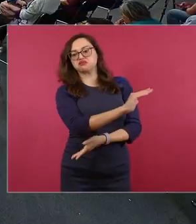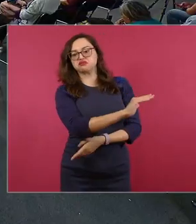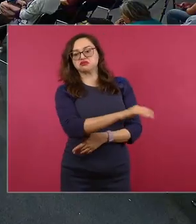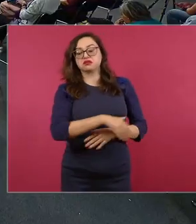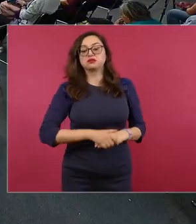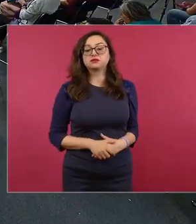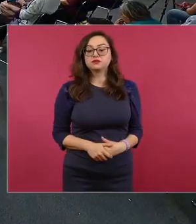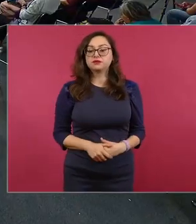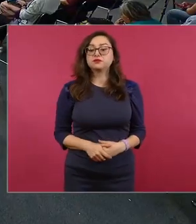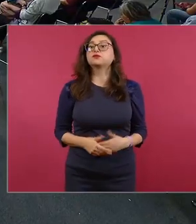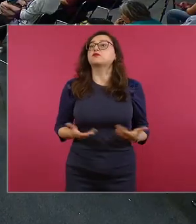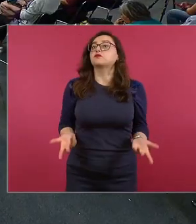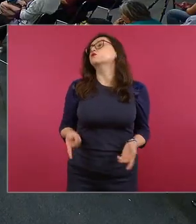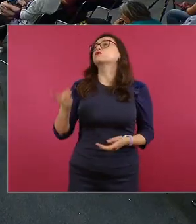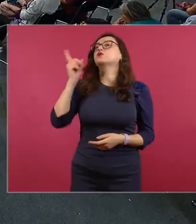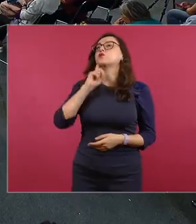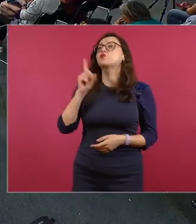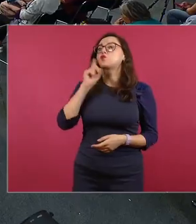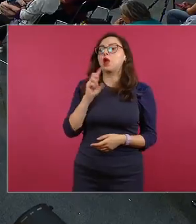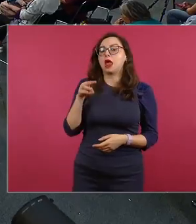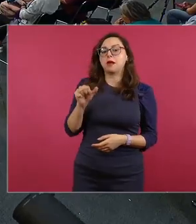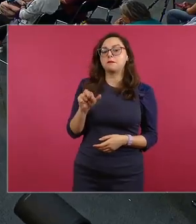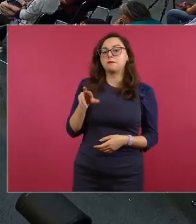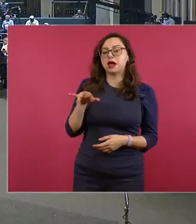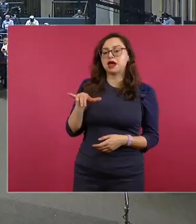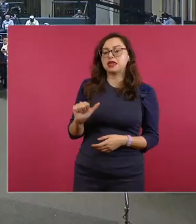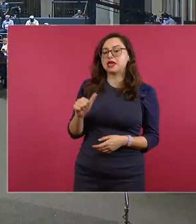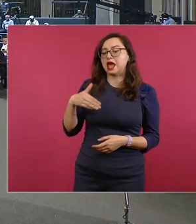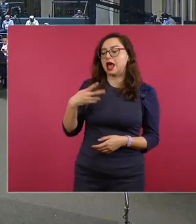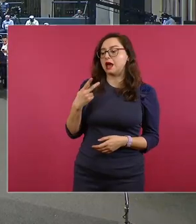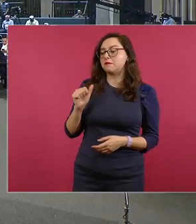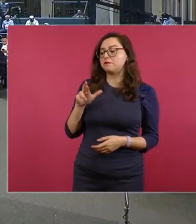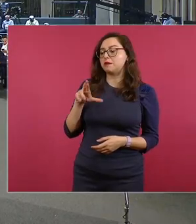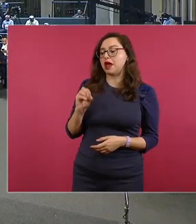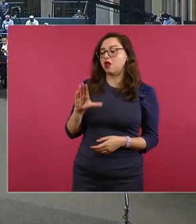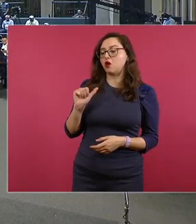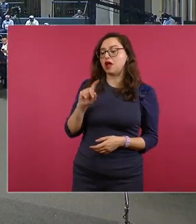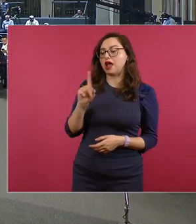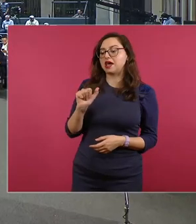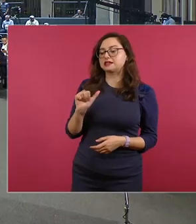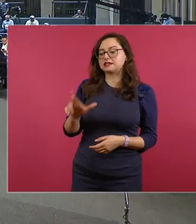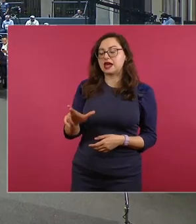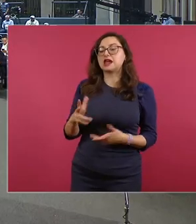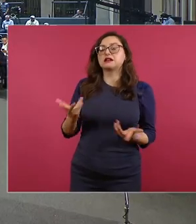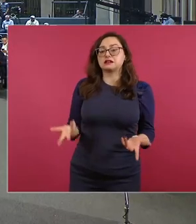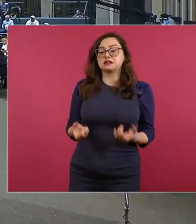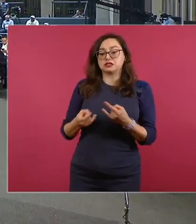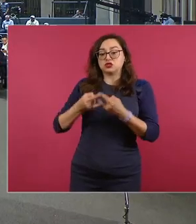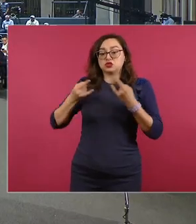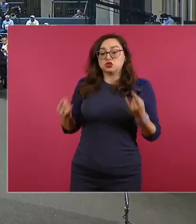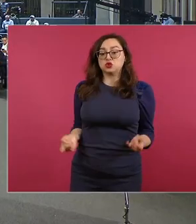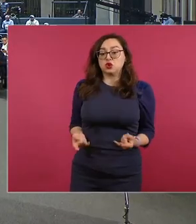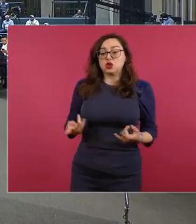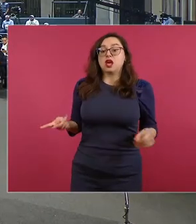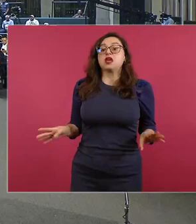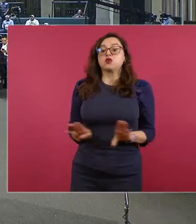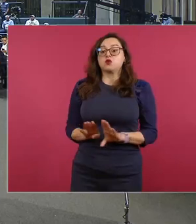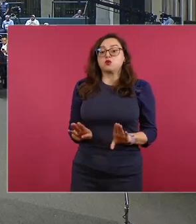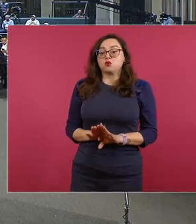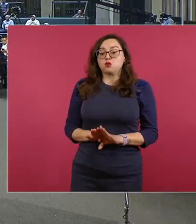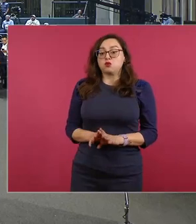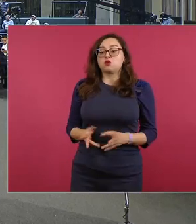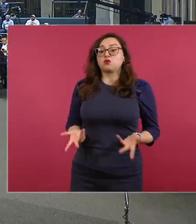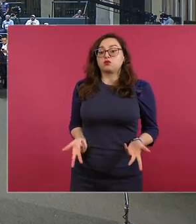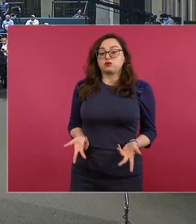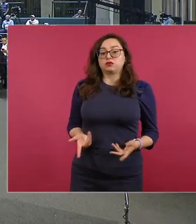esta señora María Amparo Casar, señor presidente. Usted lo menciona en su libro, en su último libro. Sí, pero. La coordinadora de Mexicanos por